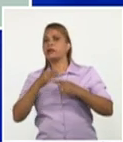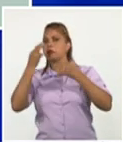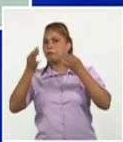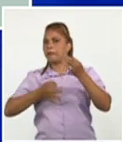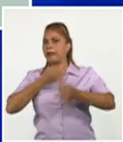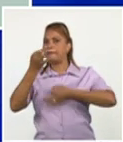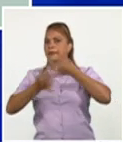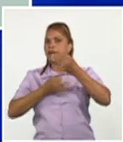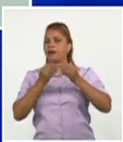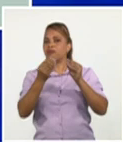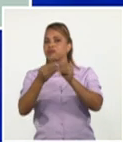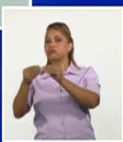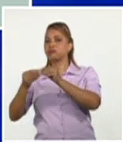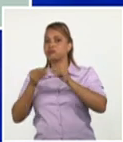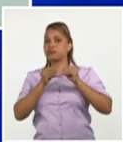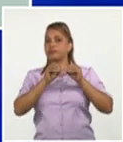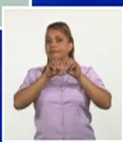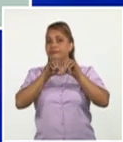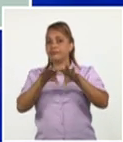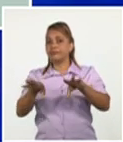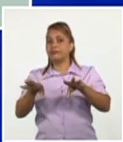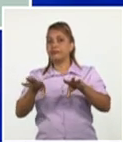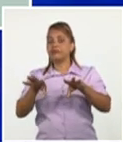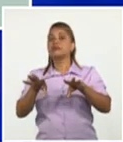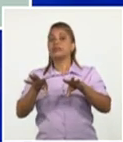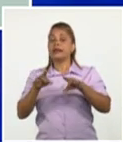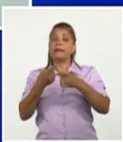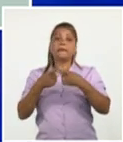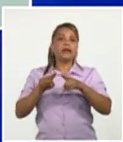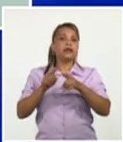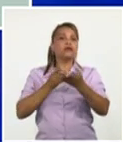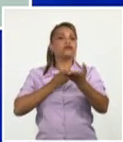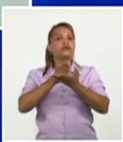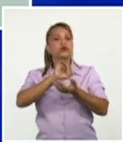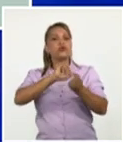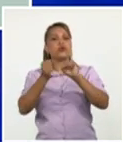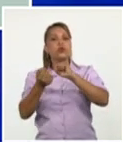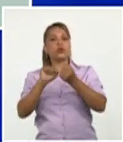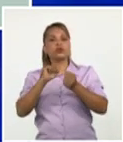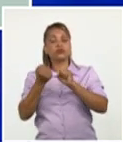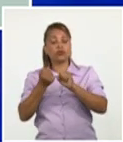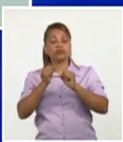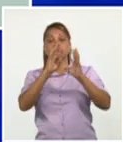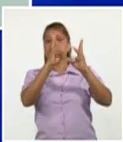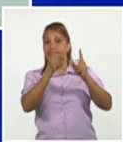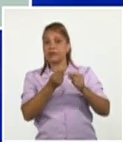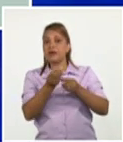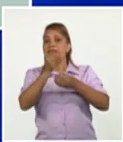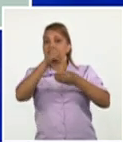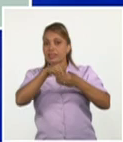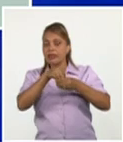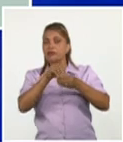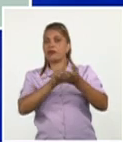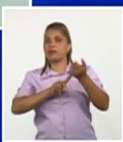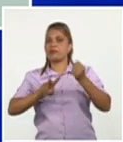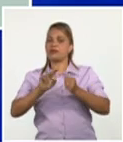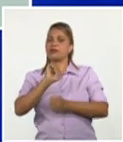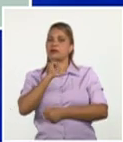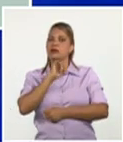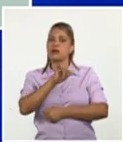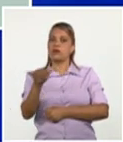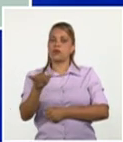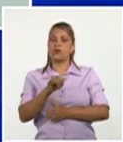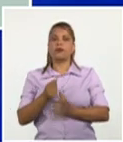transmisión importante, pero mantiene una cifra dentro de este rango más o menos. Lo que